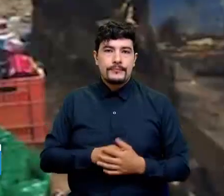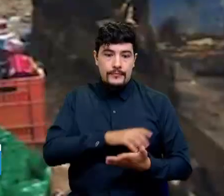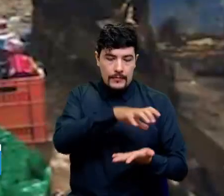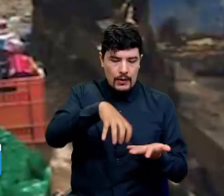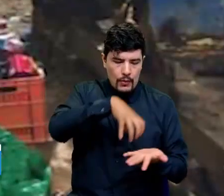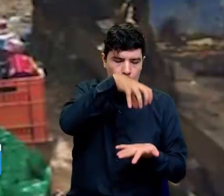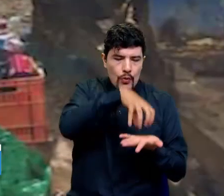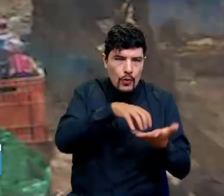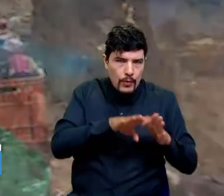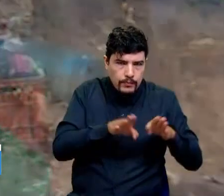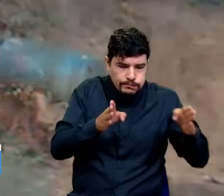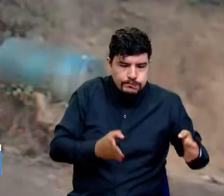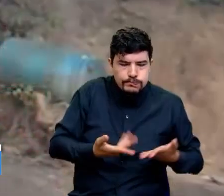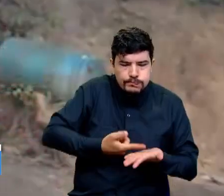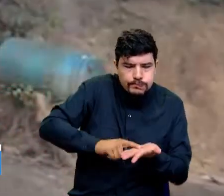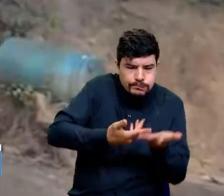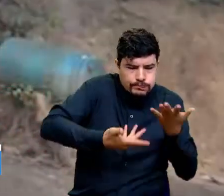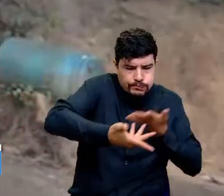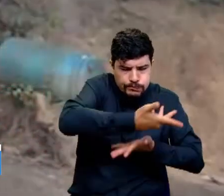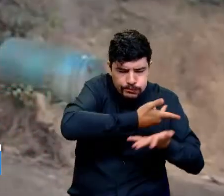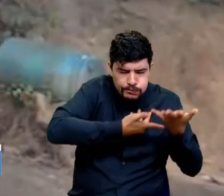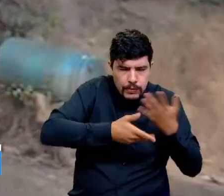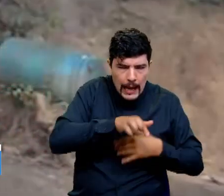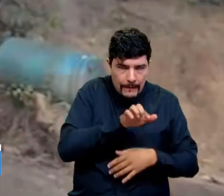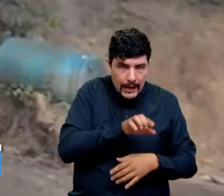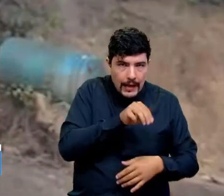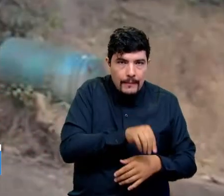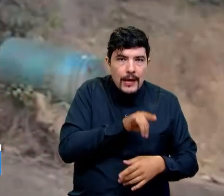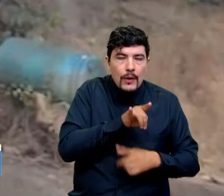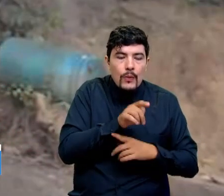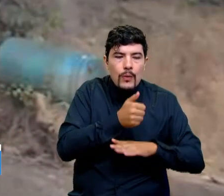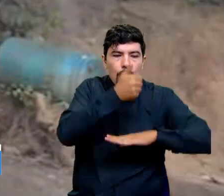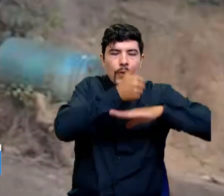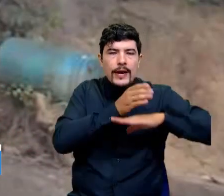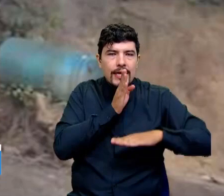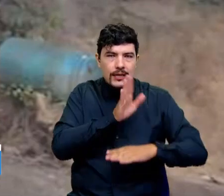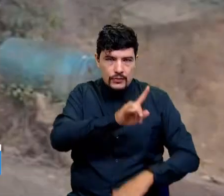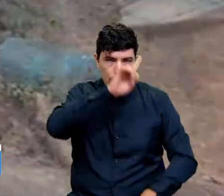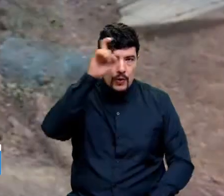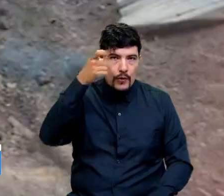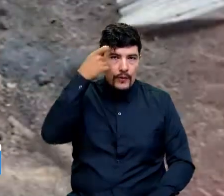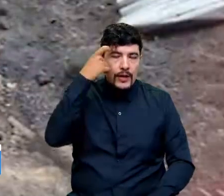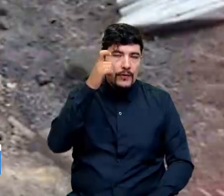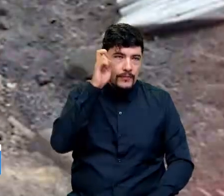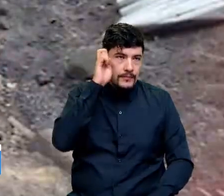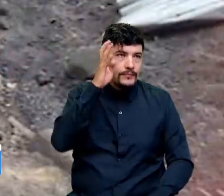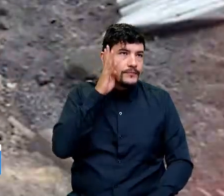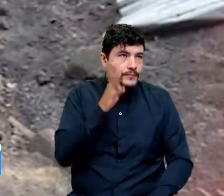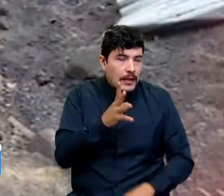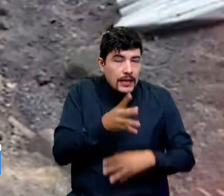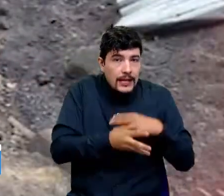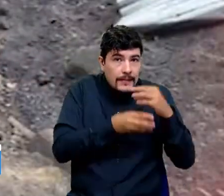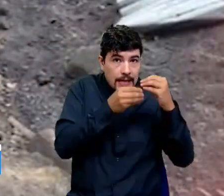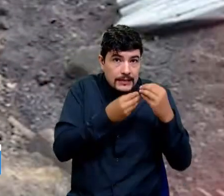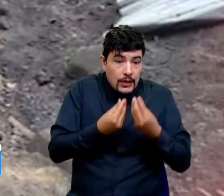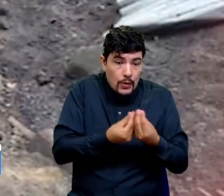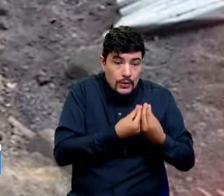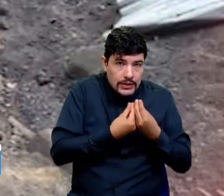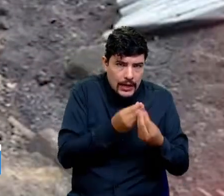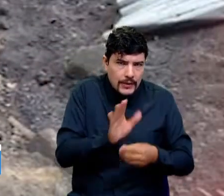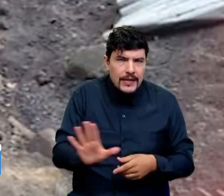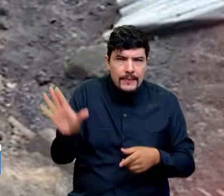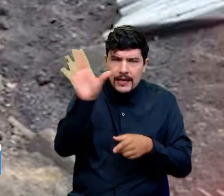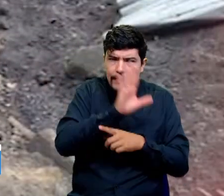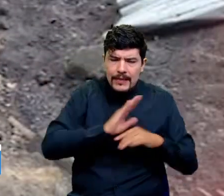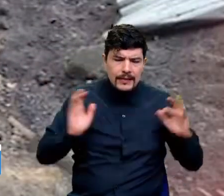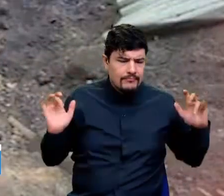mando unificado dirigido por el señor gobernador a través de la Consejería Departamental, donde están integrados todos los